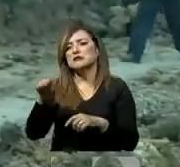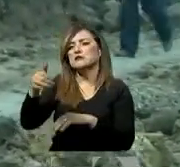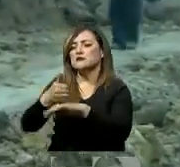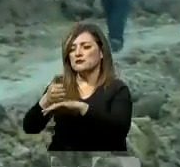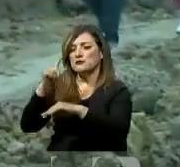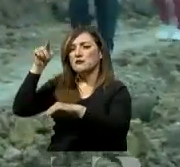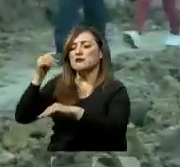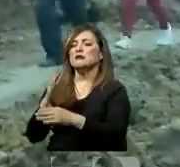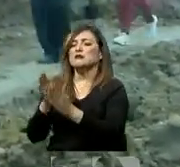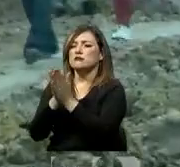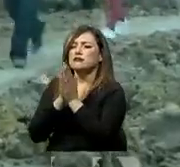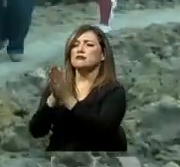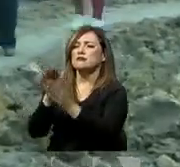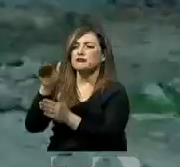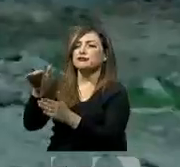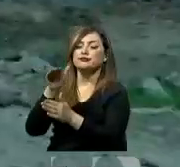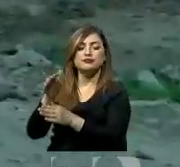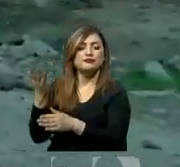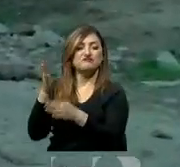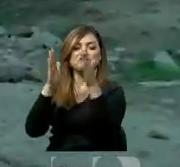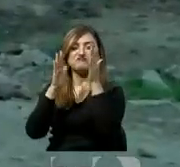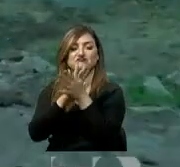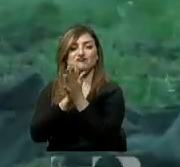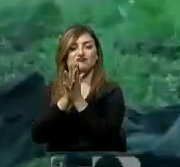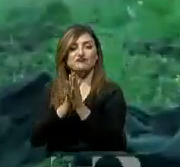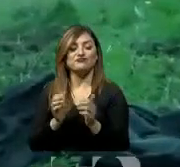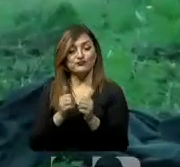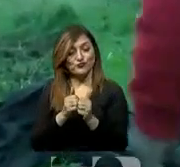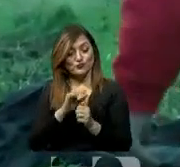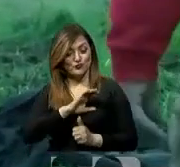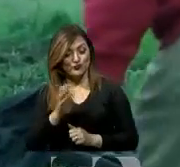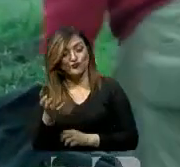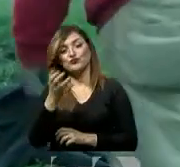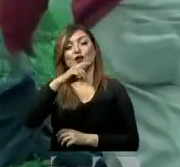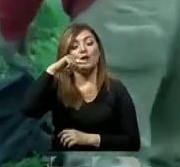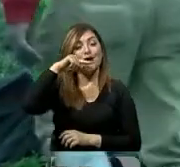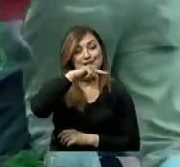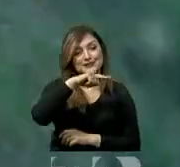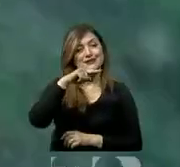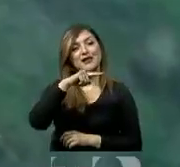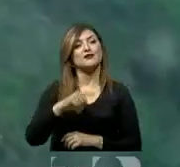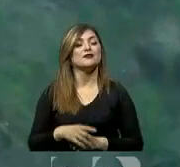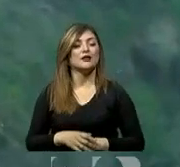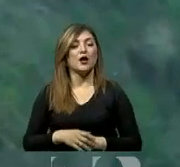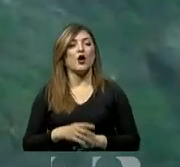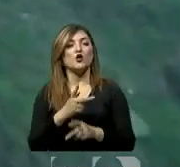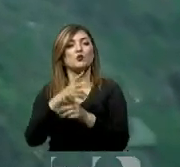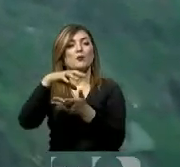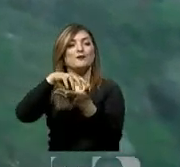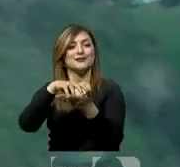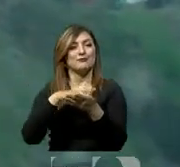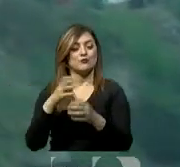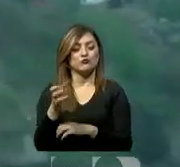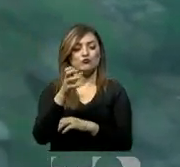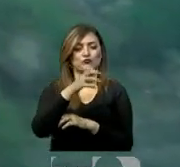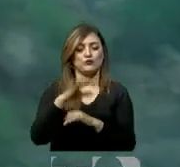y los gobiernos de turno, pero ninguno ha dado oídos. Maquinaria del municipio de Cañar y del GAD parroquial hacen labores de mitigación por la presencia